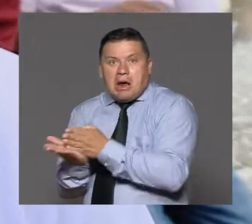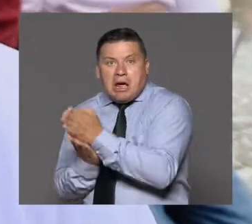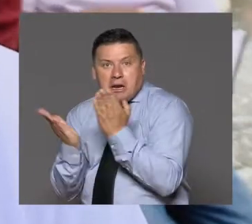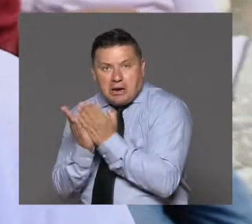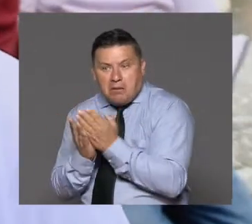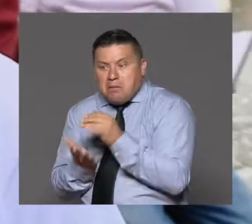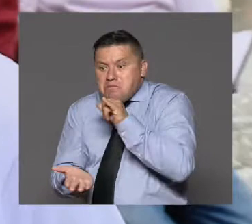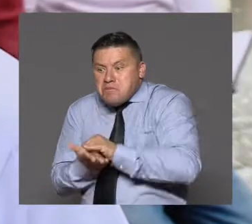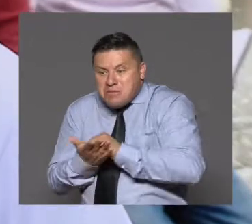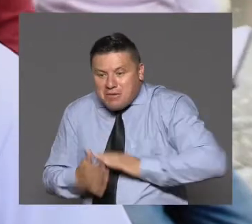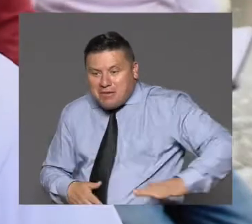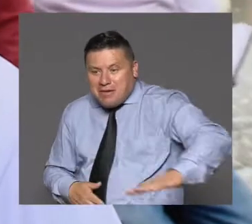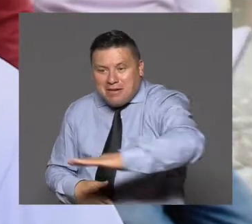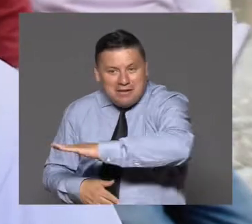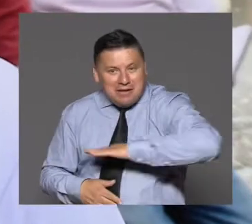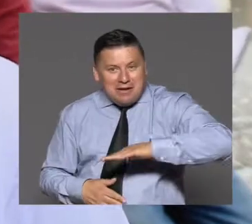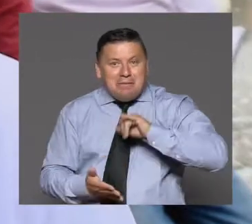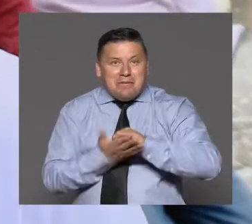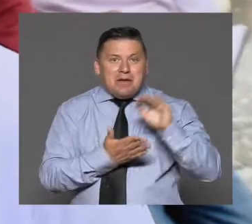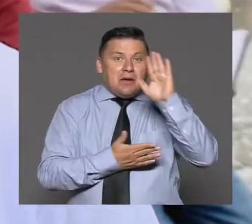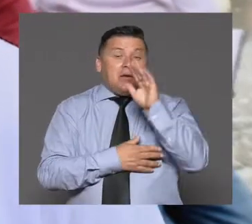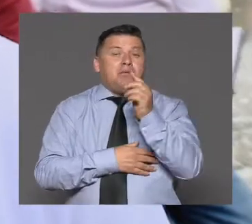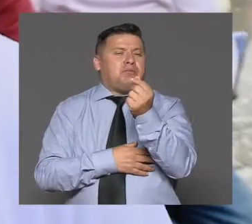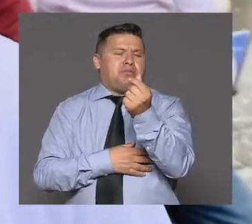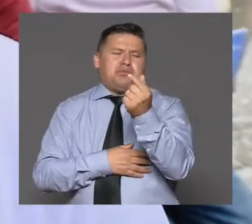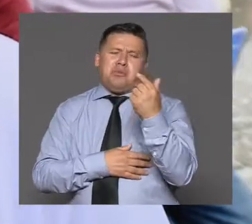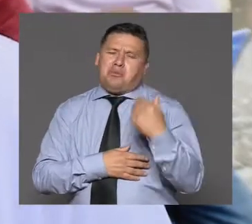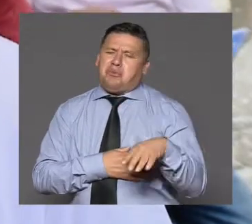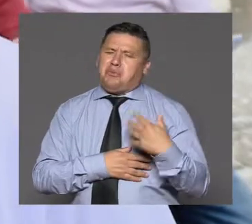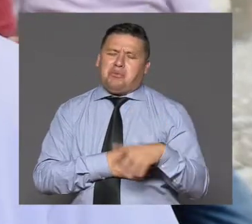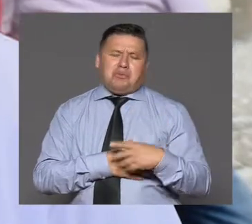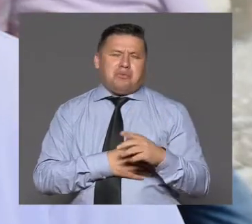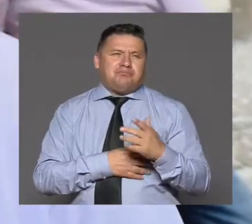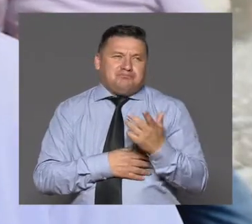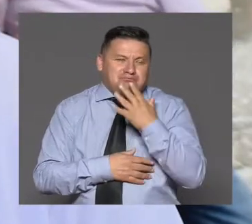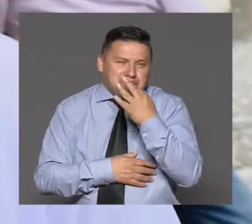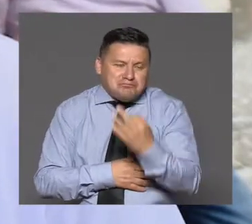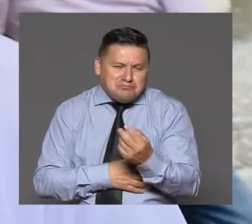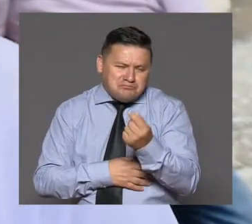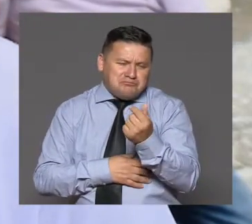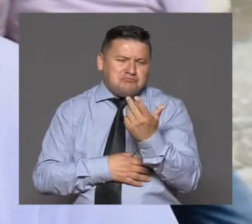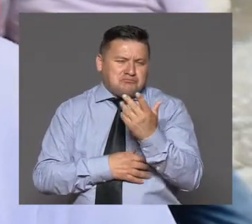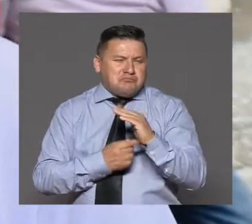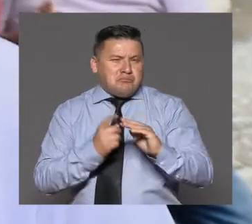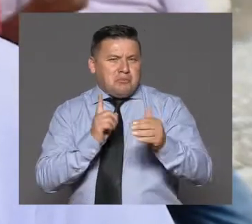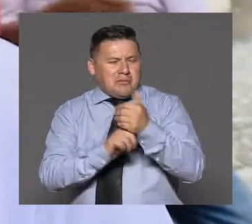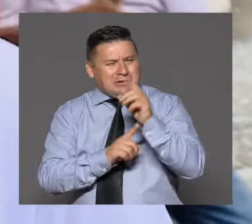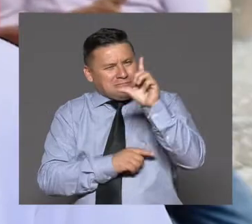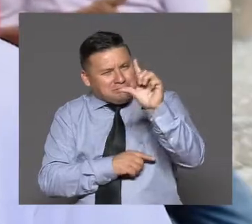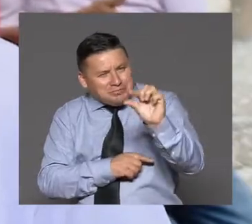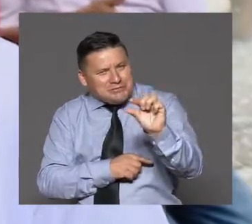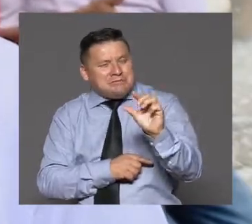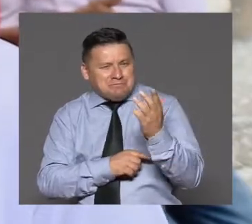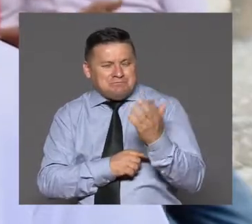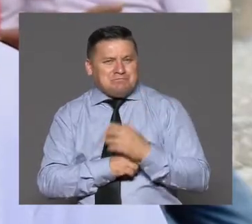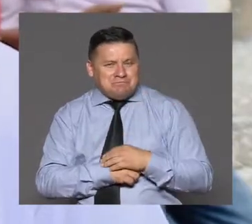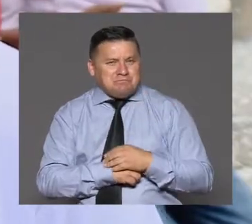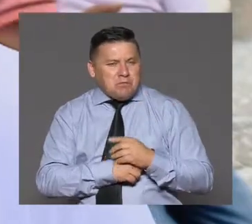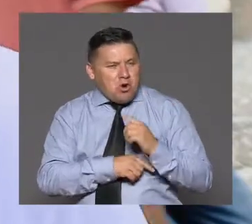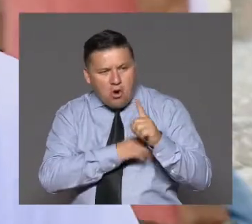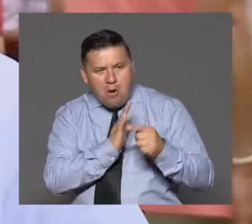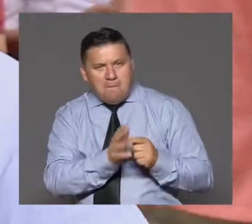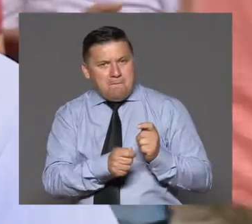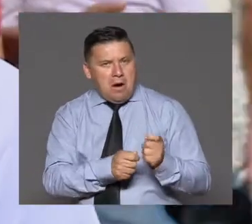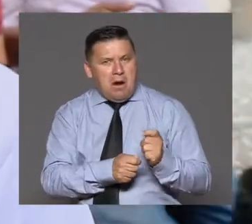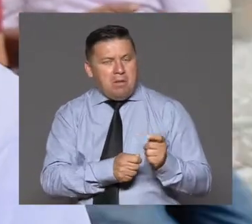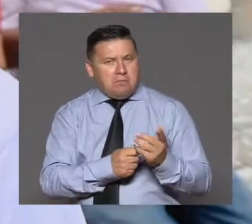territorio y con unos precios que finalmente logramos cubrir